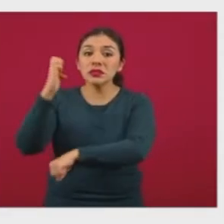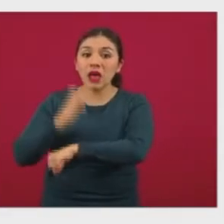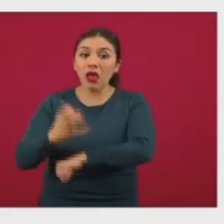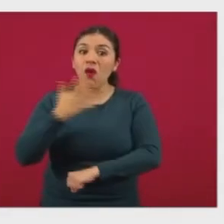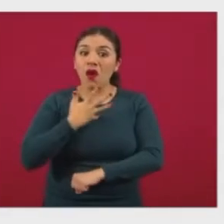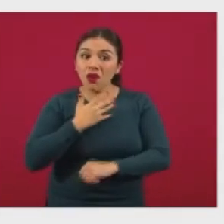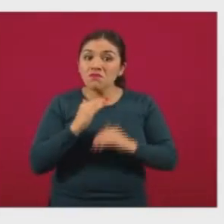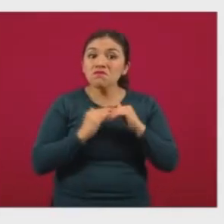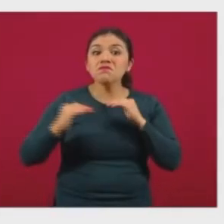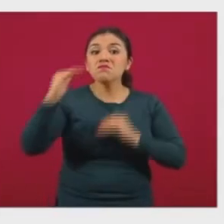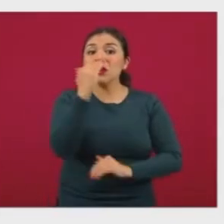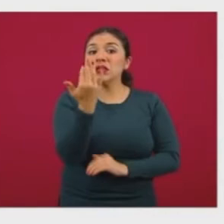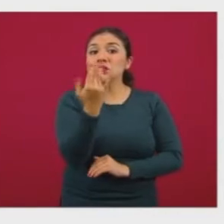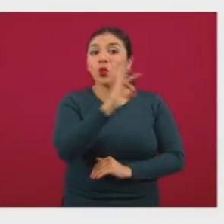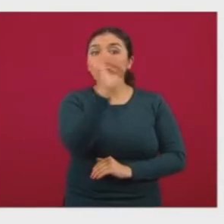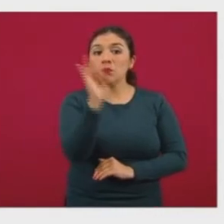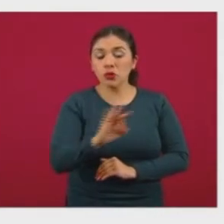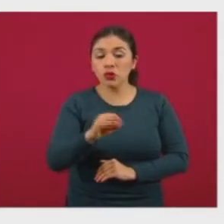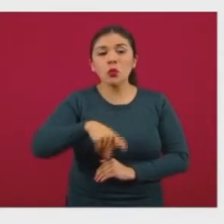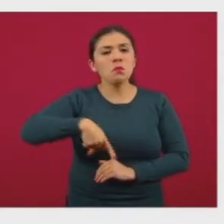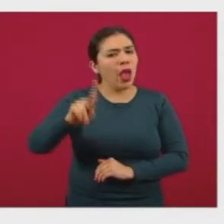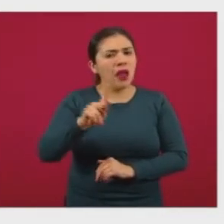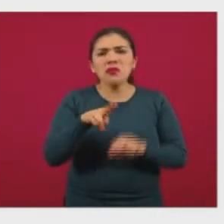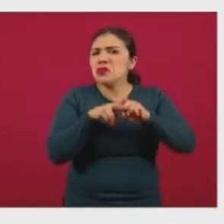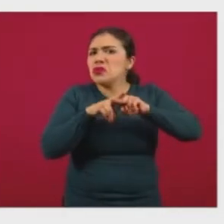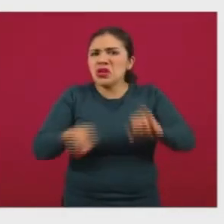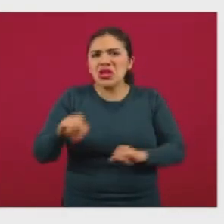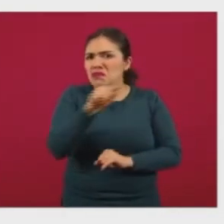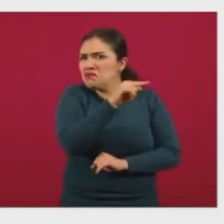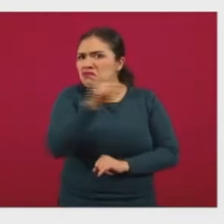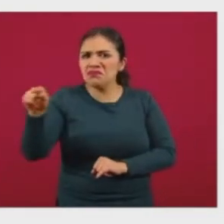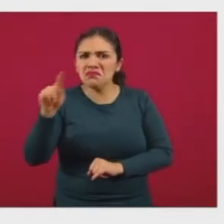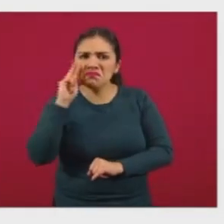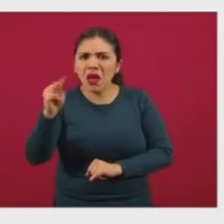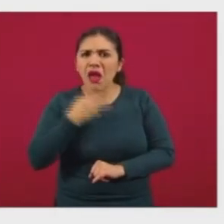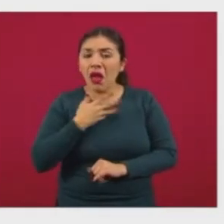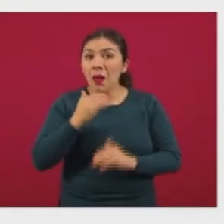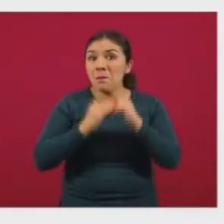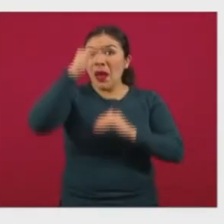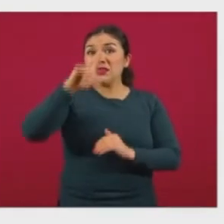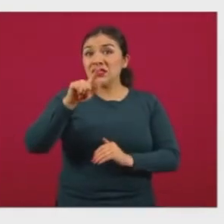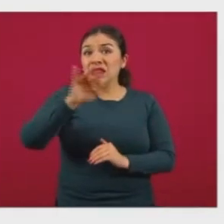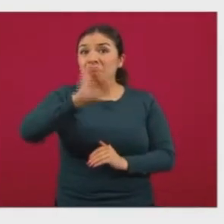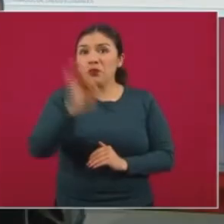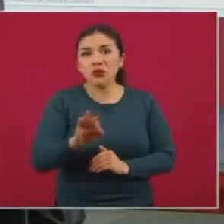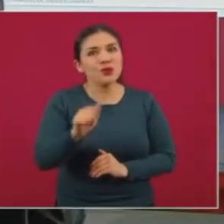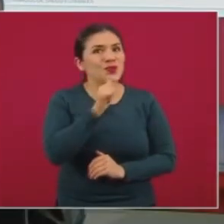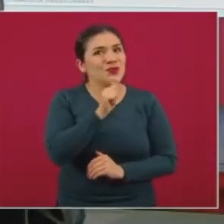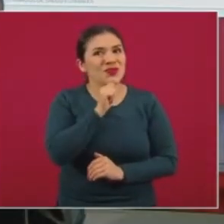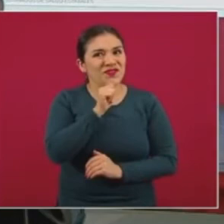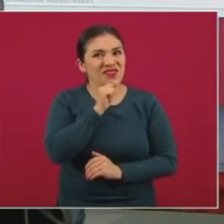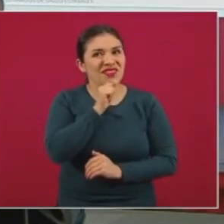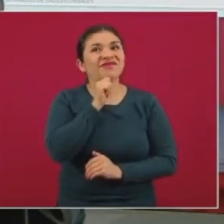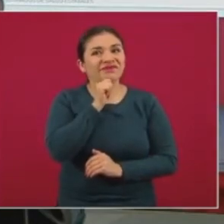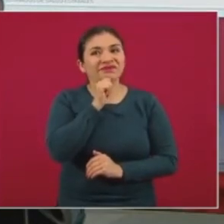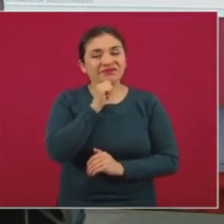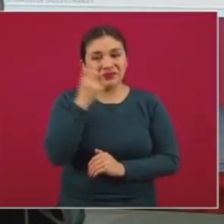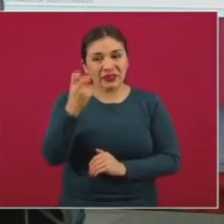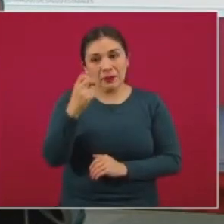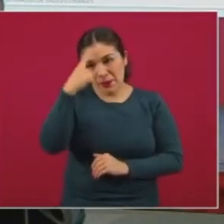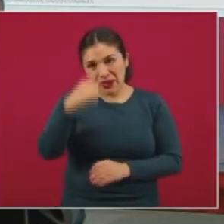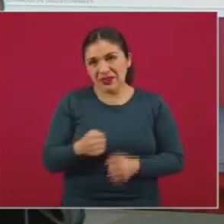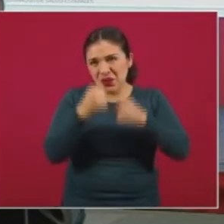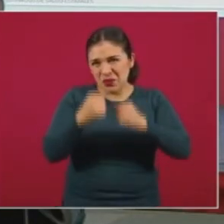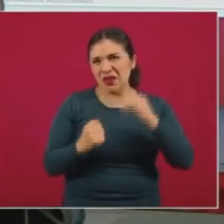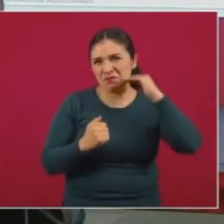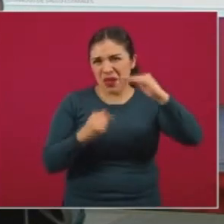estarían superando este 50%, pero ninguna de ellas supera el 70%, digamos, de seguridad